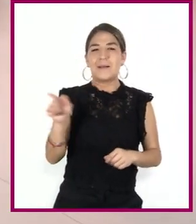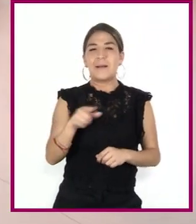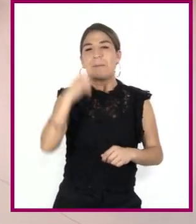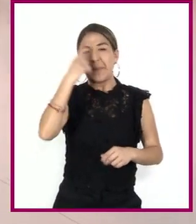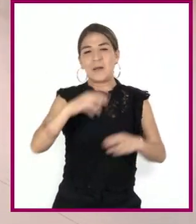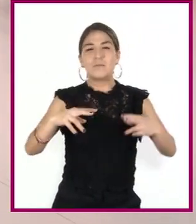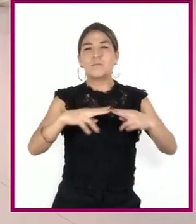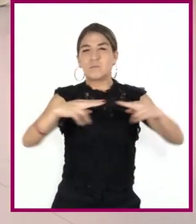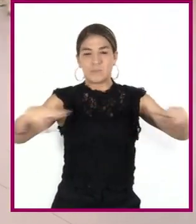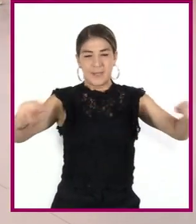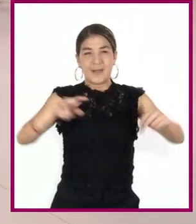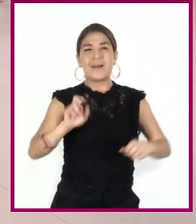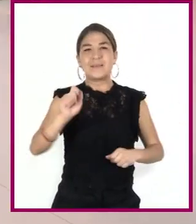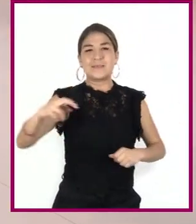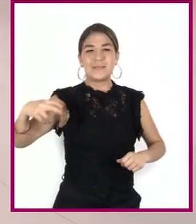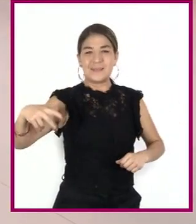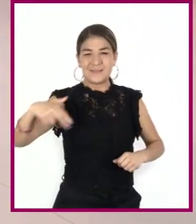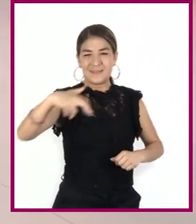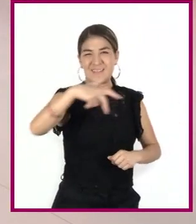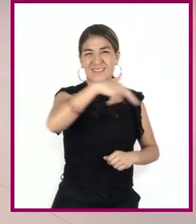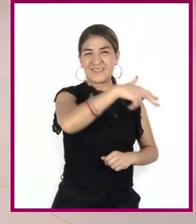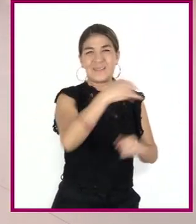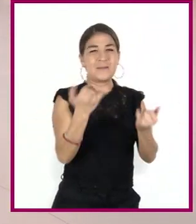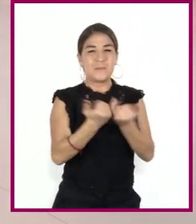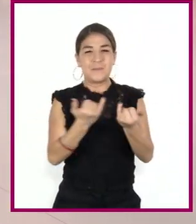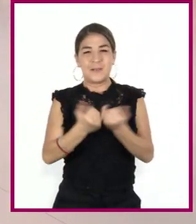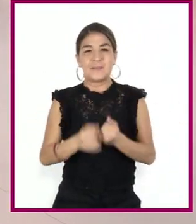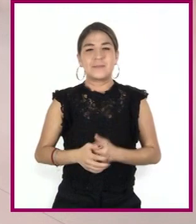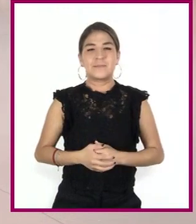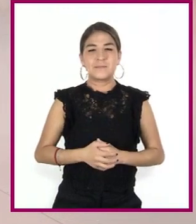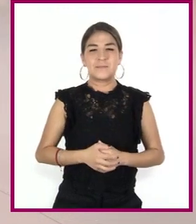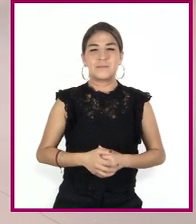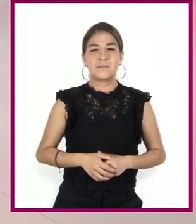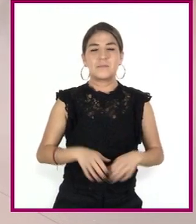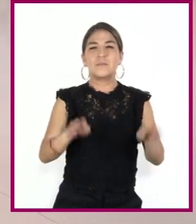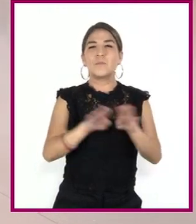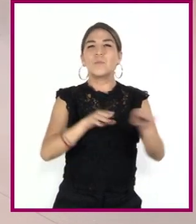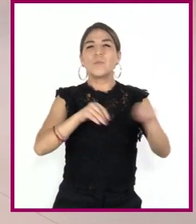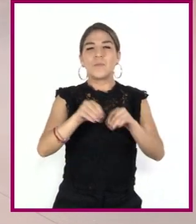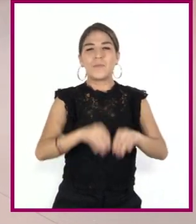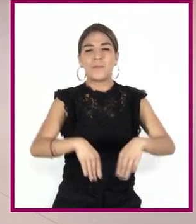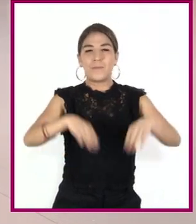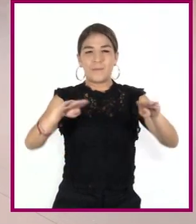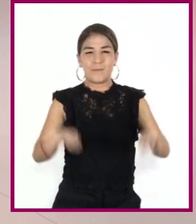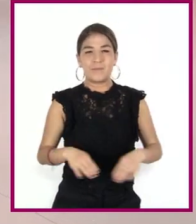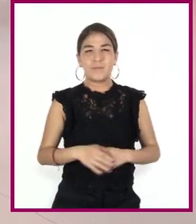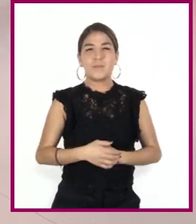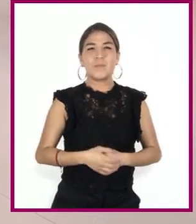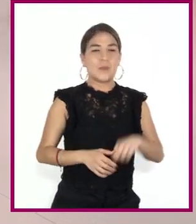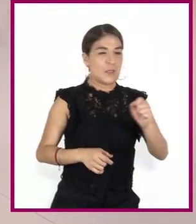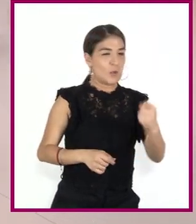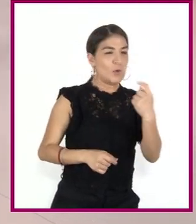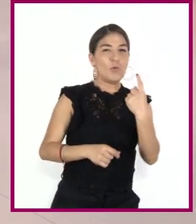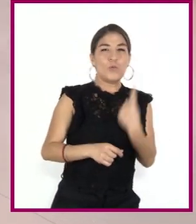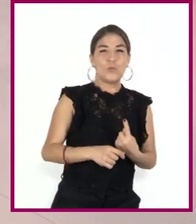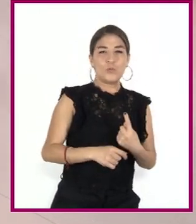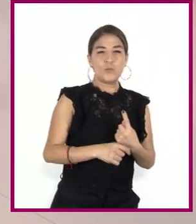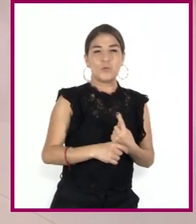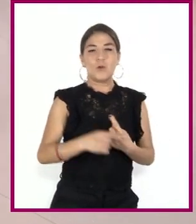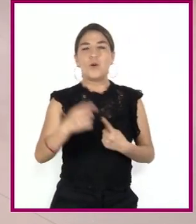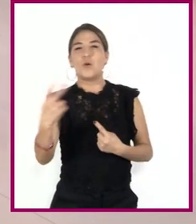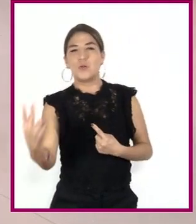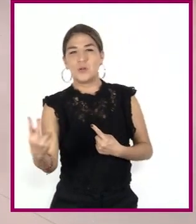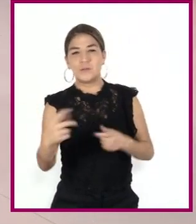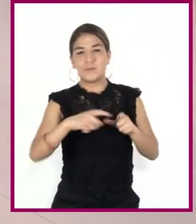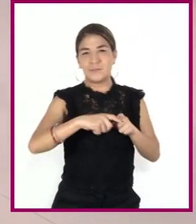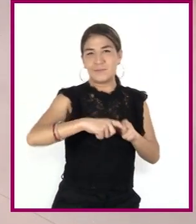quiere, ¿hacia allá? Ah, igual, ¿y esta también va a ser nuestra? De la 2, de la 2, de la 1 a la 2, por favor. Ah, sí,